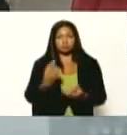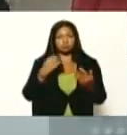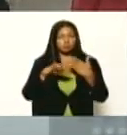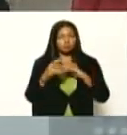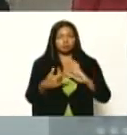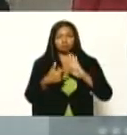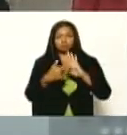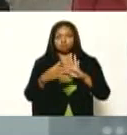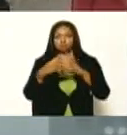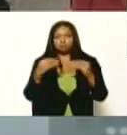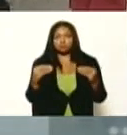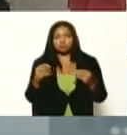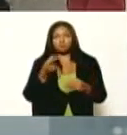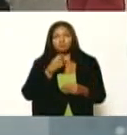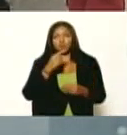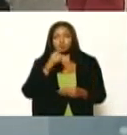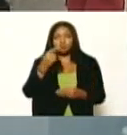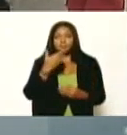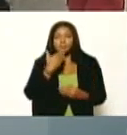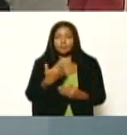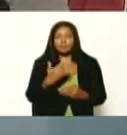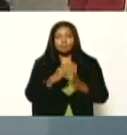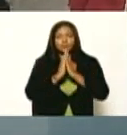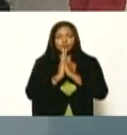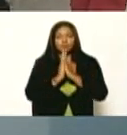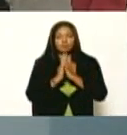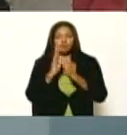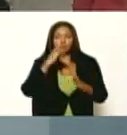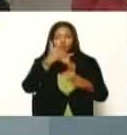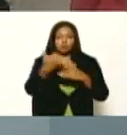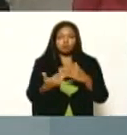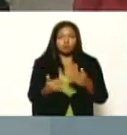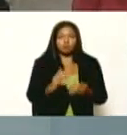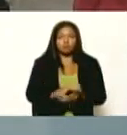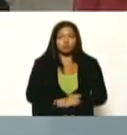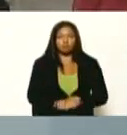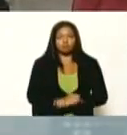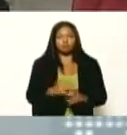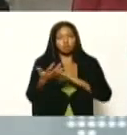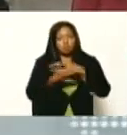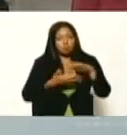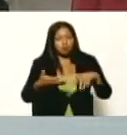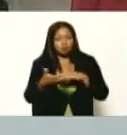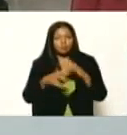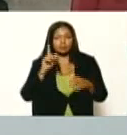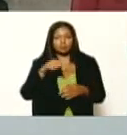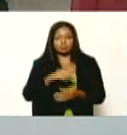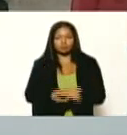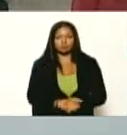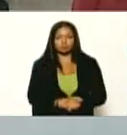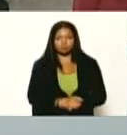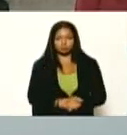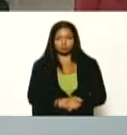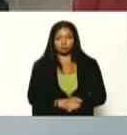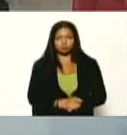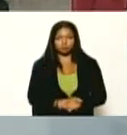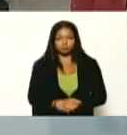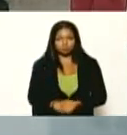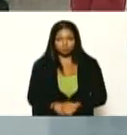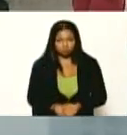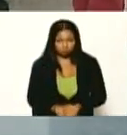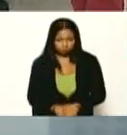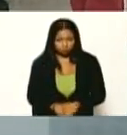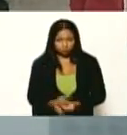potestad. Me gusta cuando ustedes me dicen los proyectos y los problemas. Para eso es que estamos.